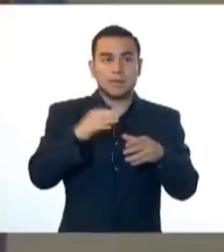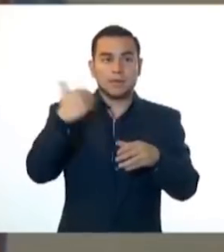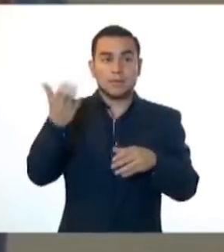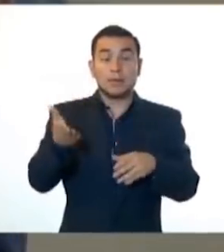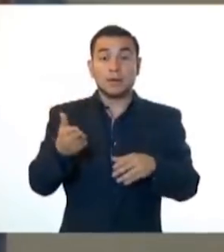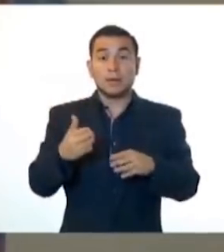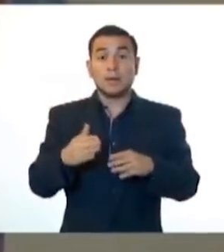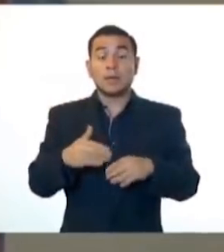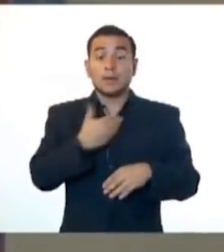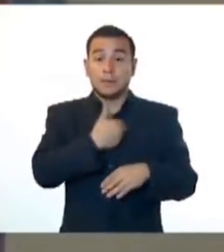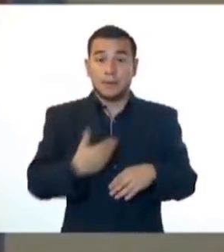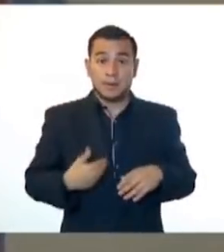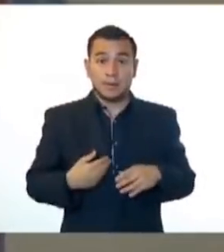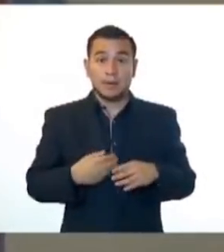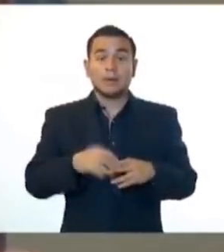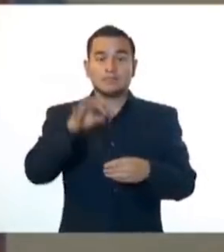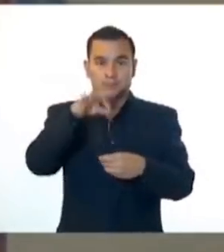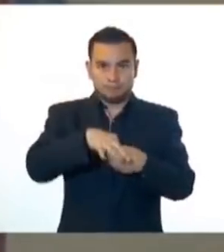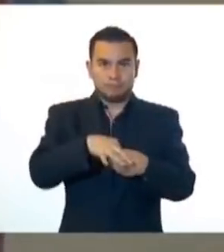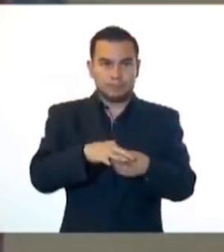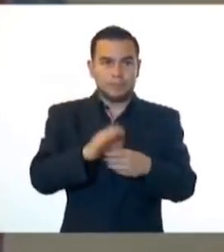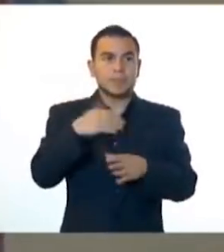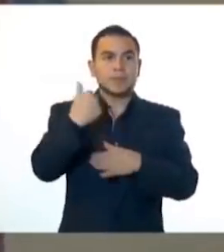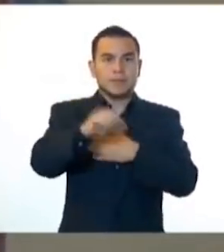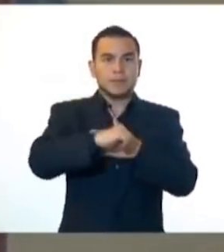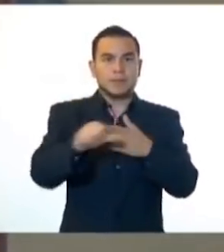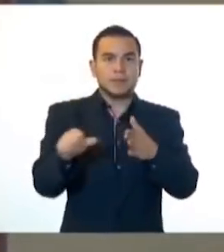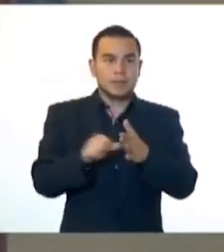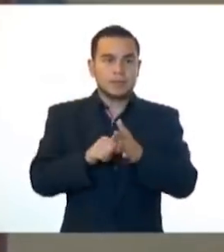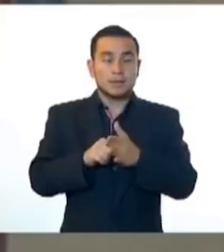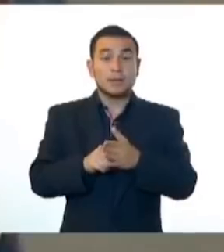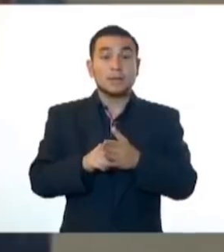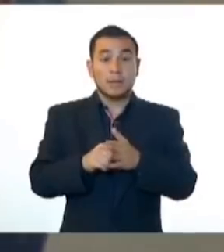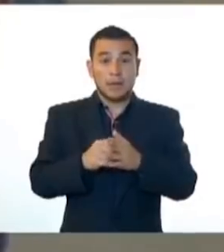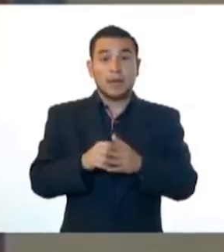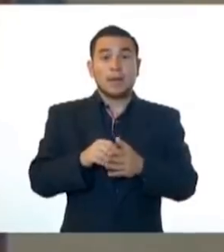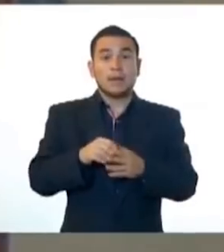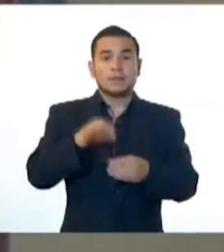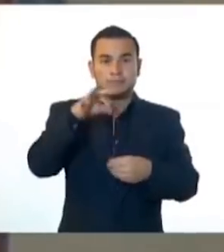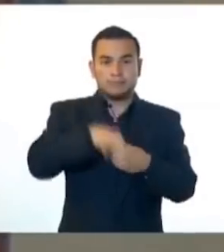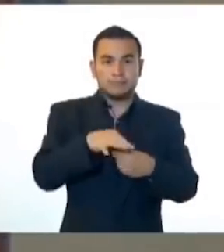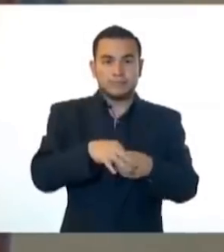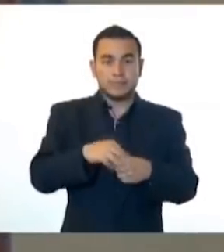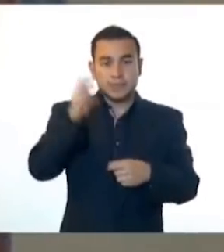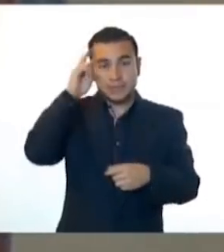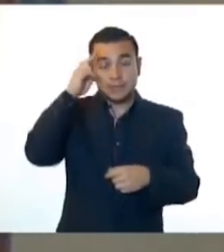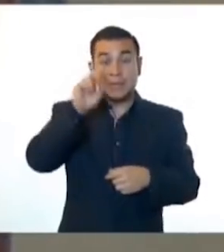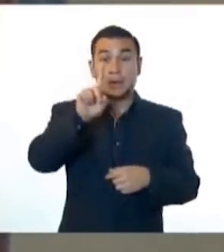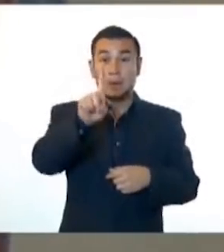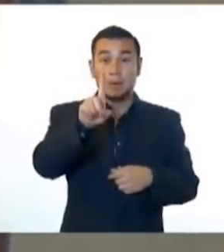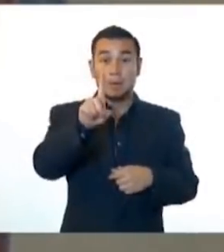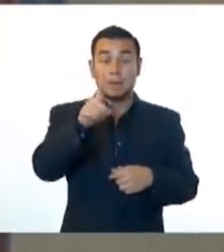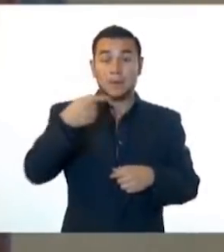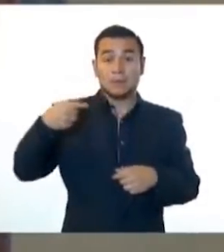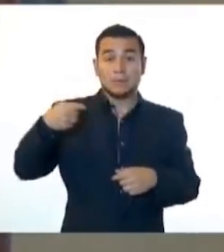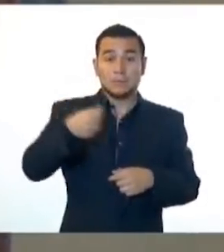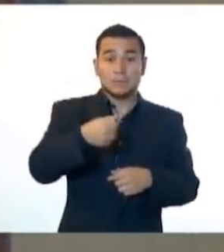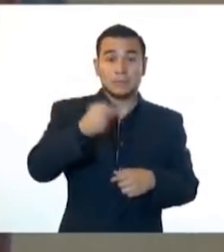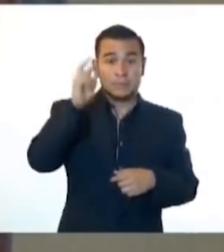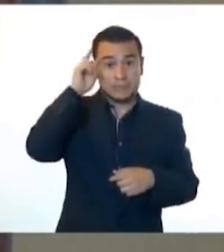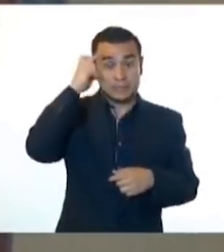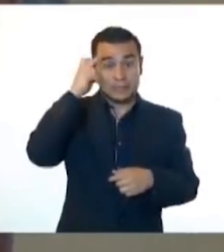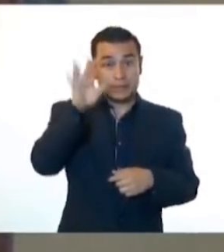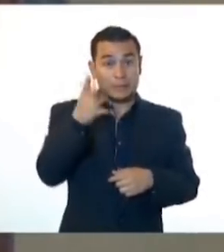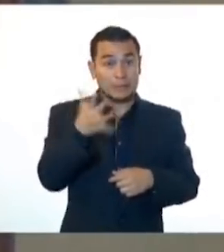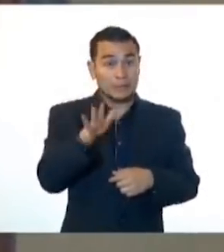ese servidor y una vez aprobado por el Ejecutivo tiene que ir a la Asamblea Legislativa para su ratificación y entonces se puede hacer el primer desembolso. Eso va a tardar más o menos